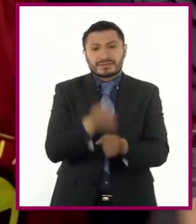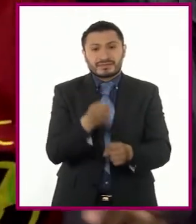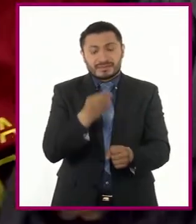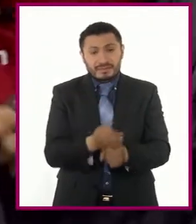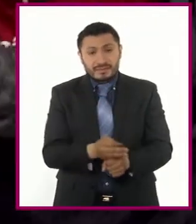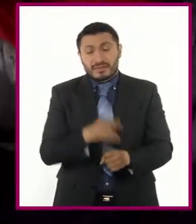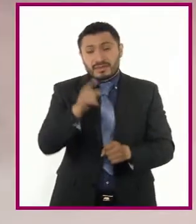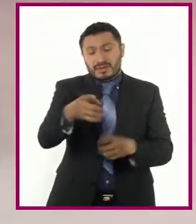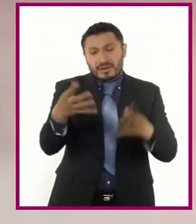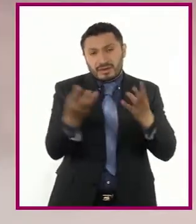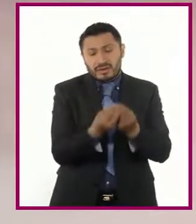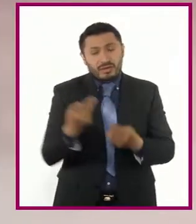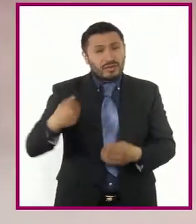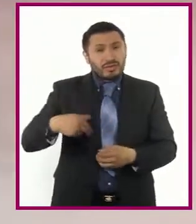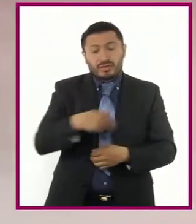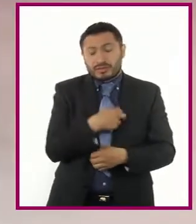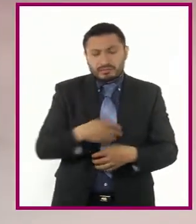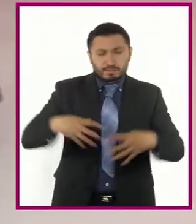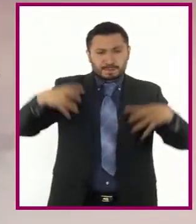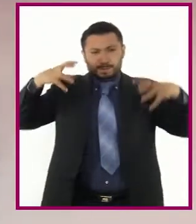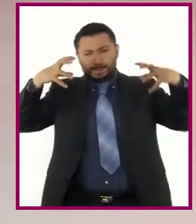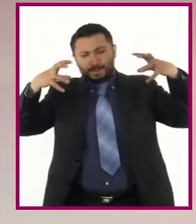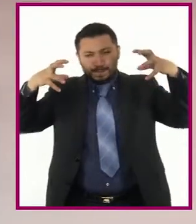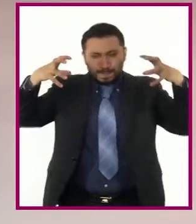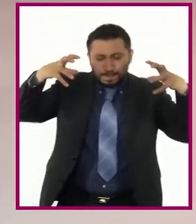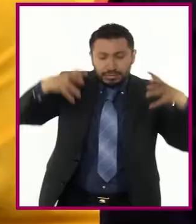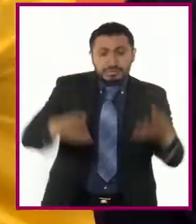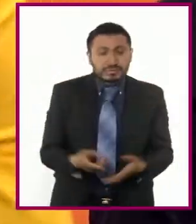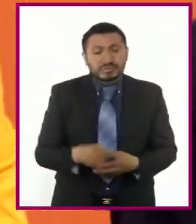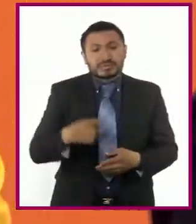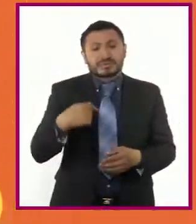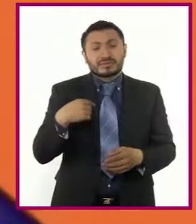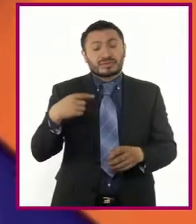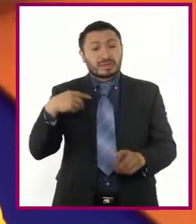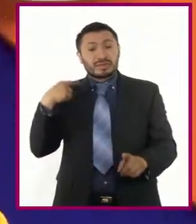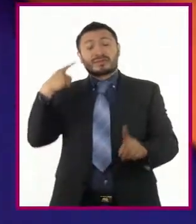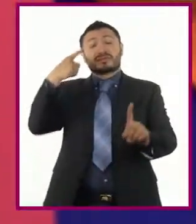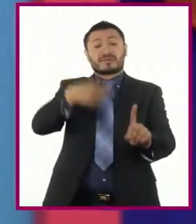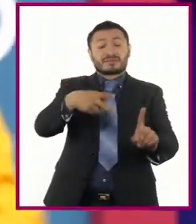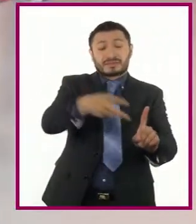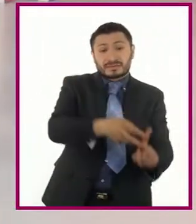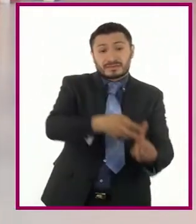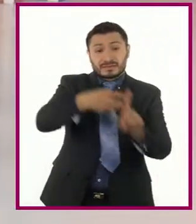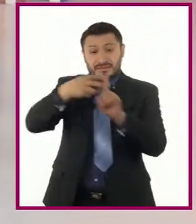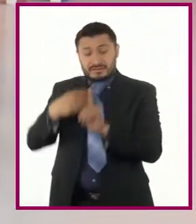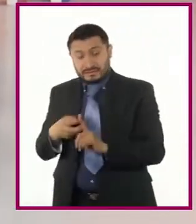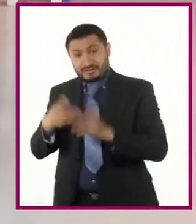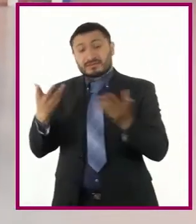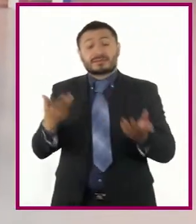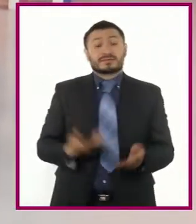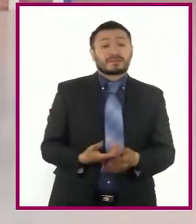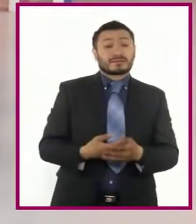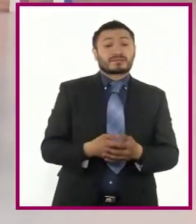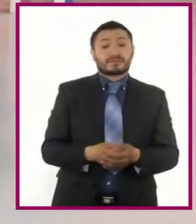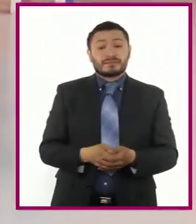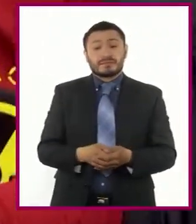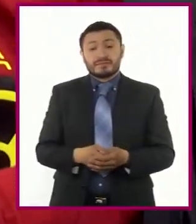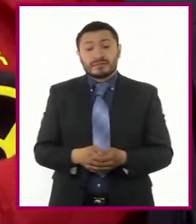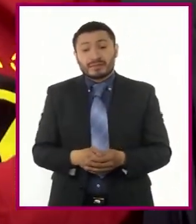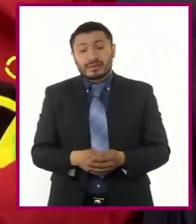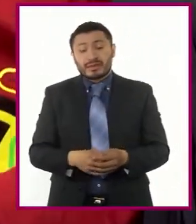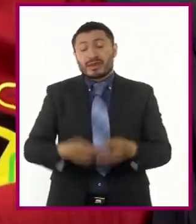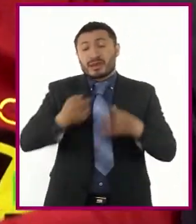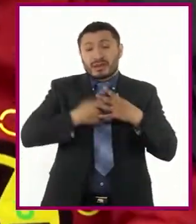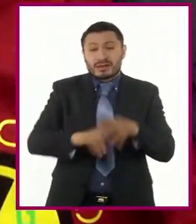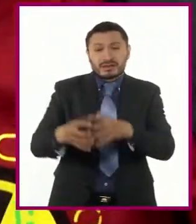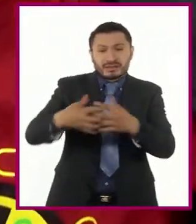nos acompañarás en nuestras fechorías. Te esconderemos de tu querido equipo de ciencia y animaremos la serie